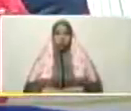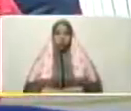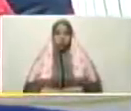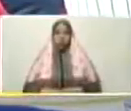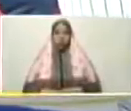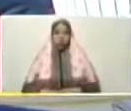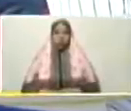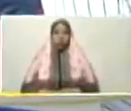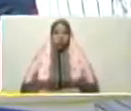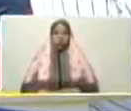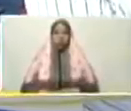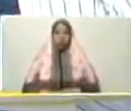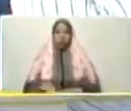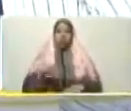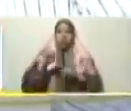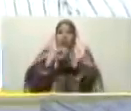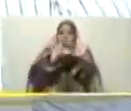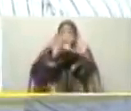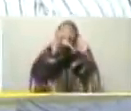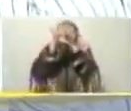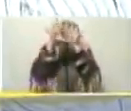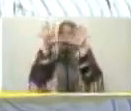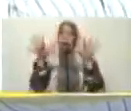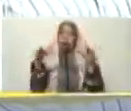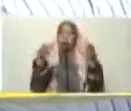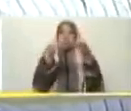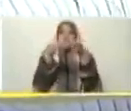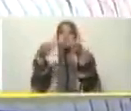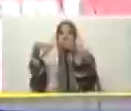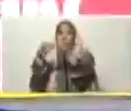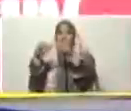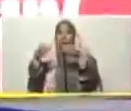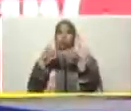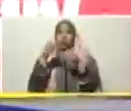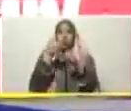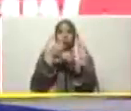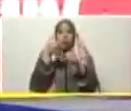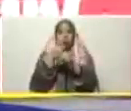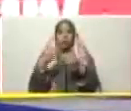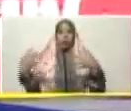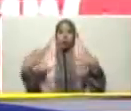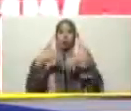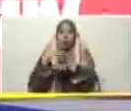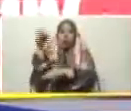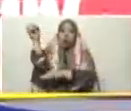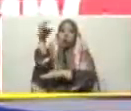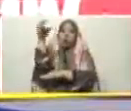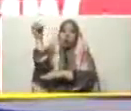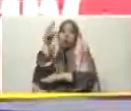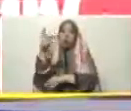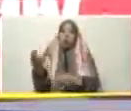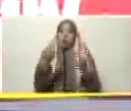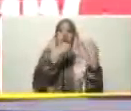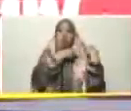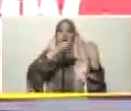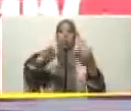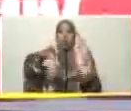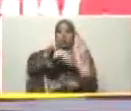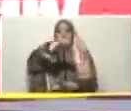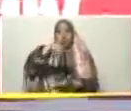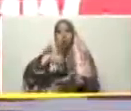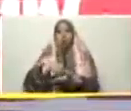debemos tener clara las instancias congreso el comando central bolivariano la dirección nacional